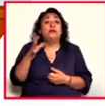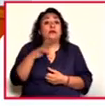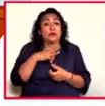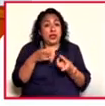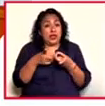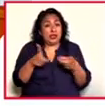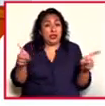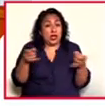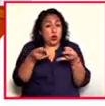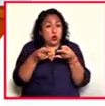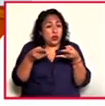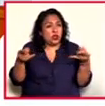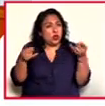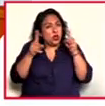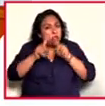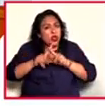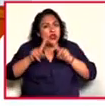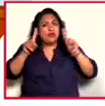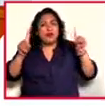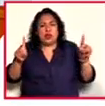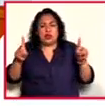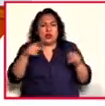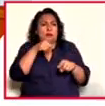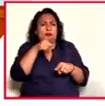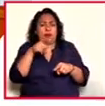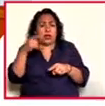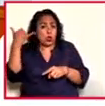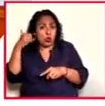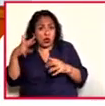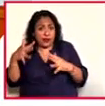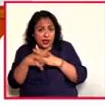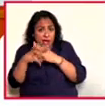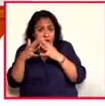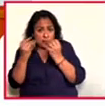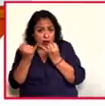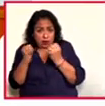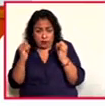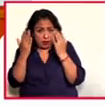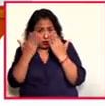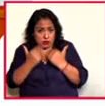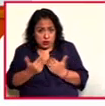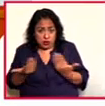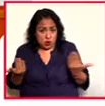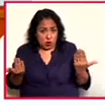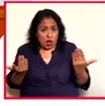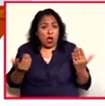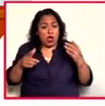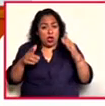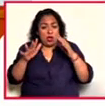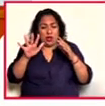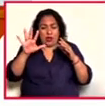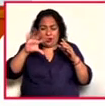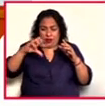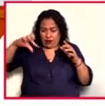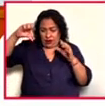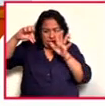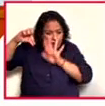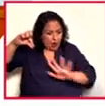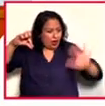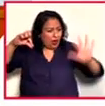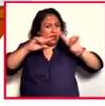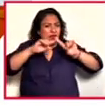histórico distinto. No tienen guerra de independencia como se desarrolla acá. Es decir, los fenómenos que